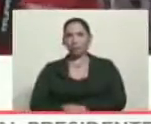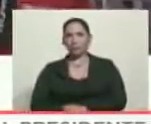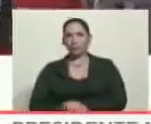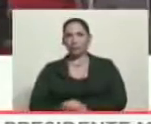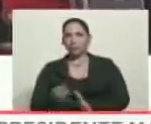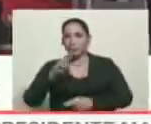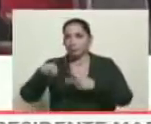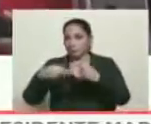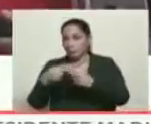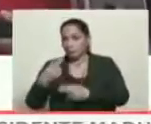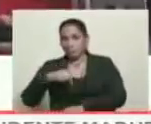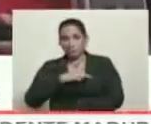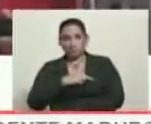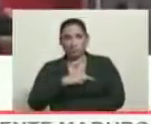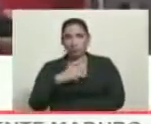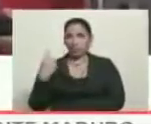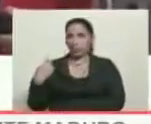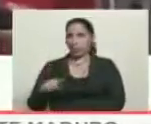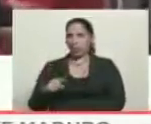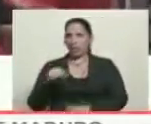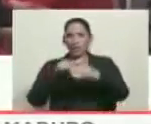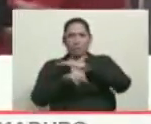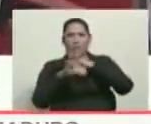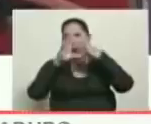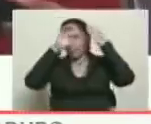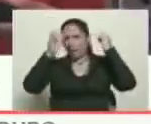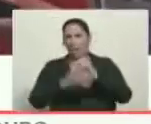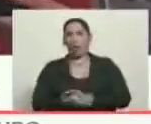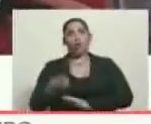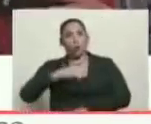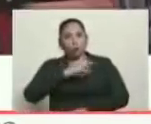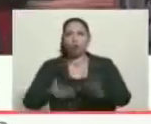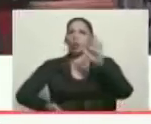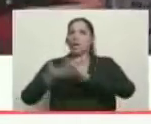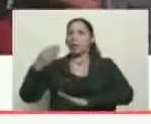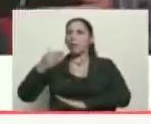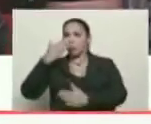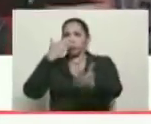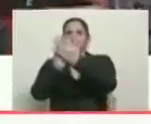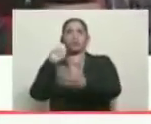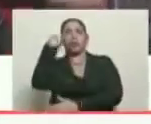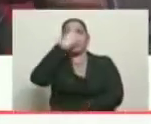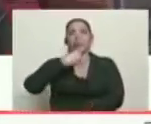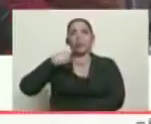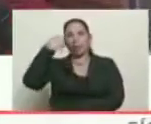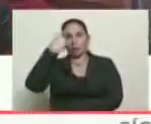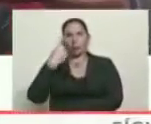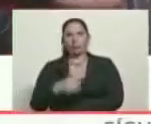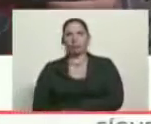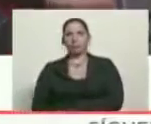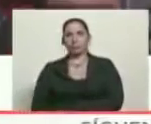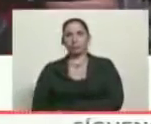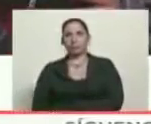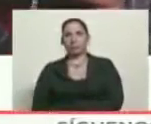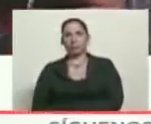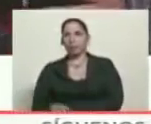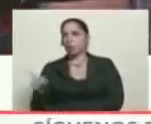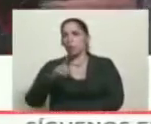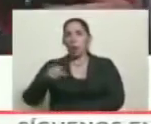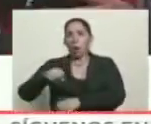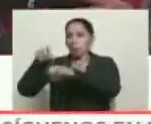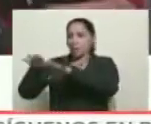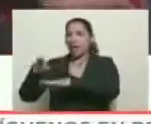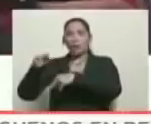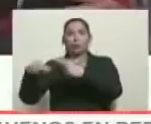Ninguno de nosotros tenía como planes terminar en una embajada. Nosotros salimos a dar la cara, a poner el pecho por delante. Y no dejar abandonados absolutamente nadie.